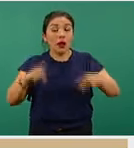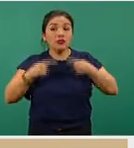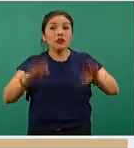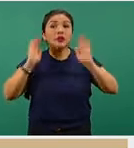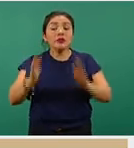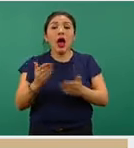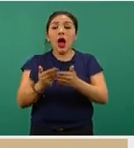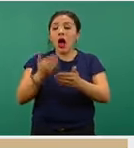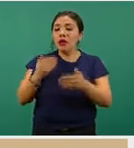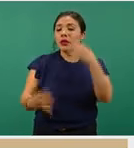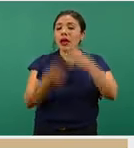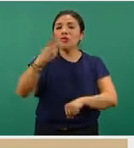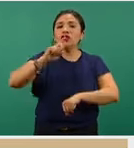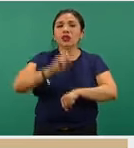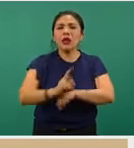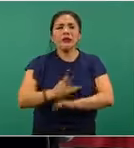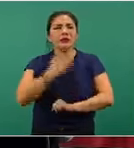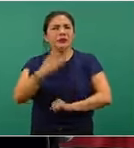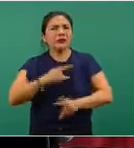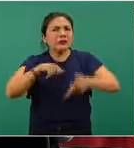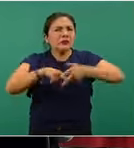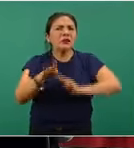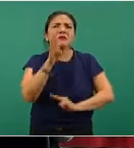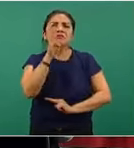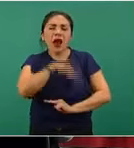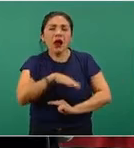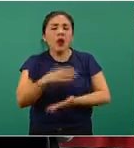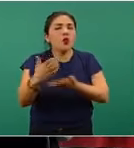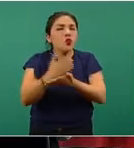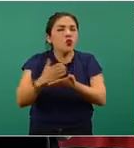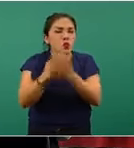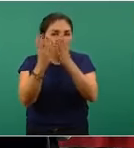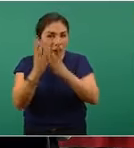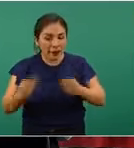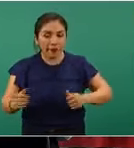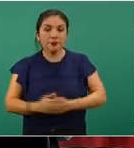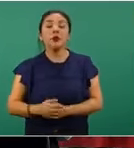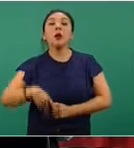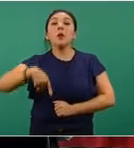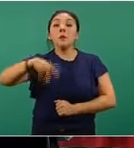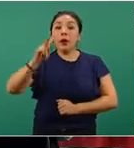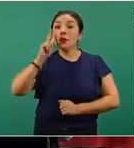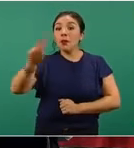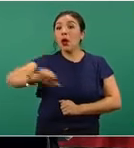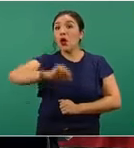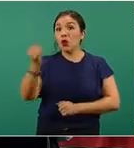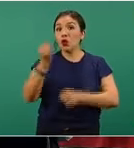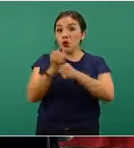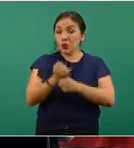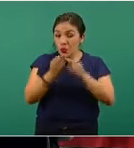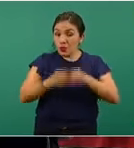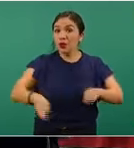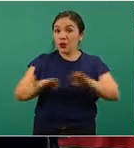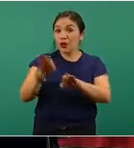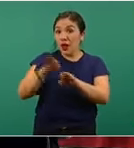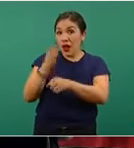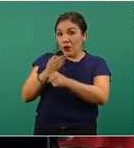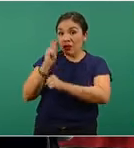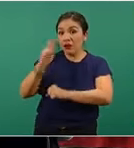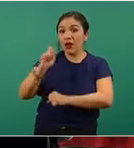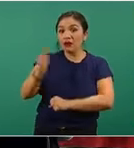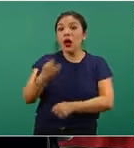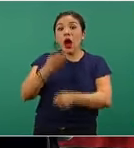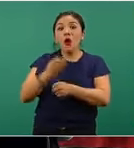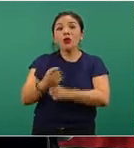más de 14 días de haber iniciado los síntomas. Tenemos también esta estadística que es muy importante. Actualmente es solamente